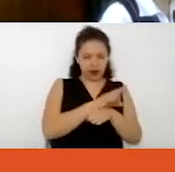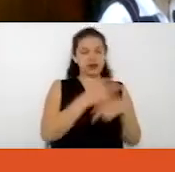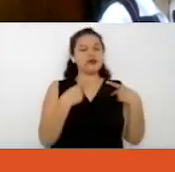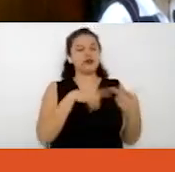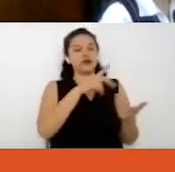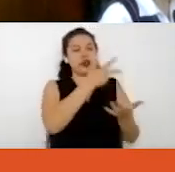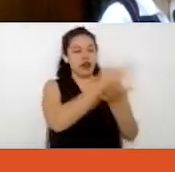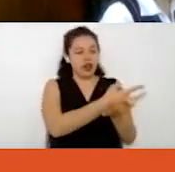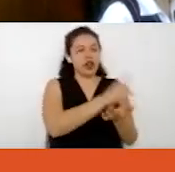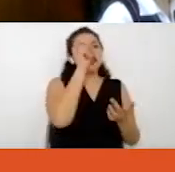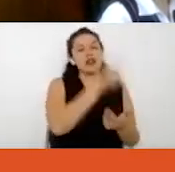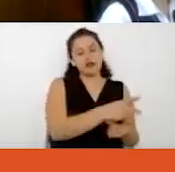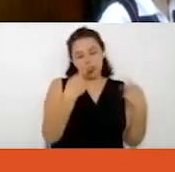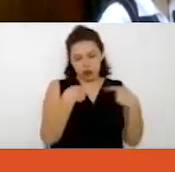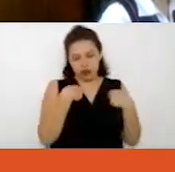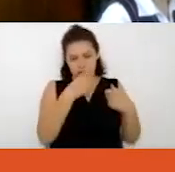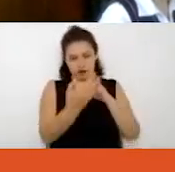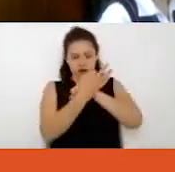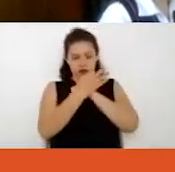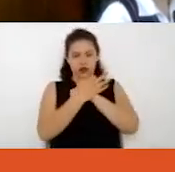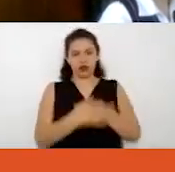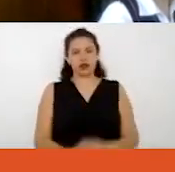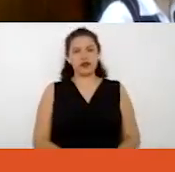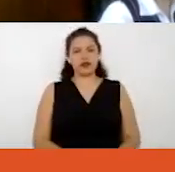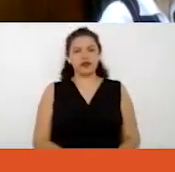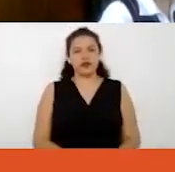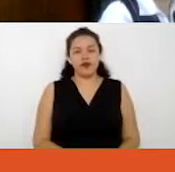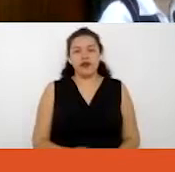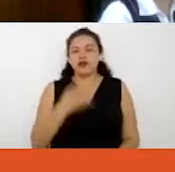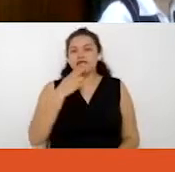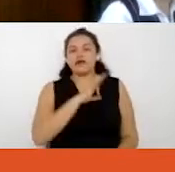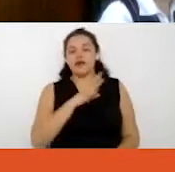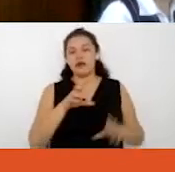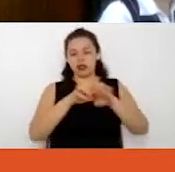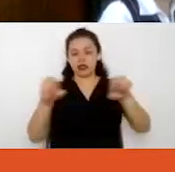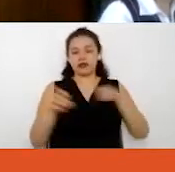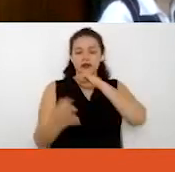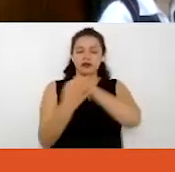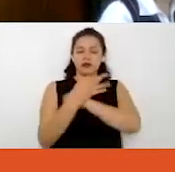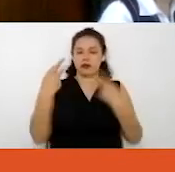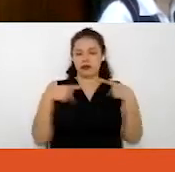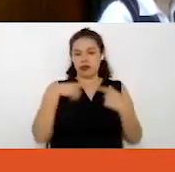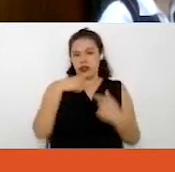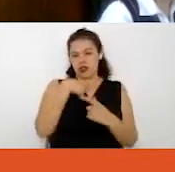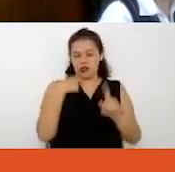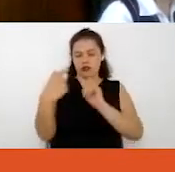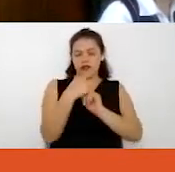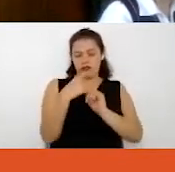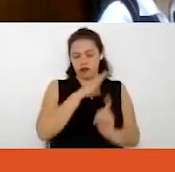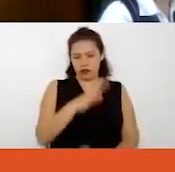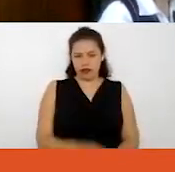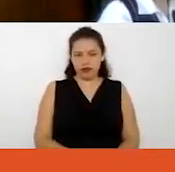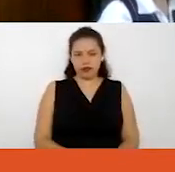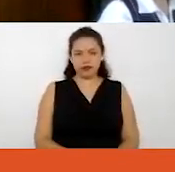como a mí. Habíamos dicho que yo me puedo proteger usando mi equipo de protección personal. ¿Recuerdan qué es lo que necesitamos así